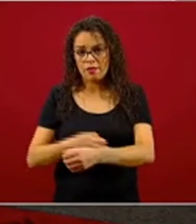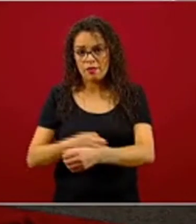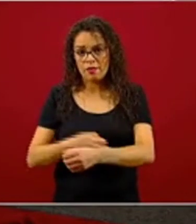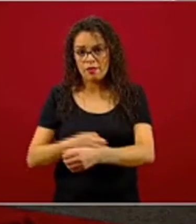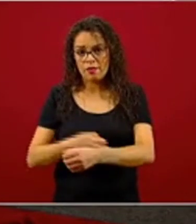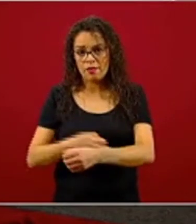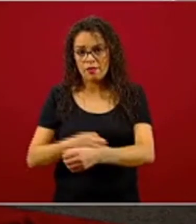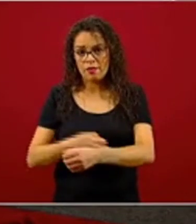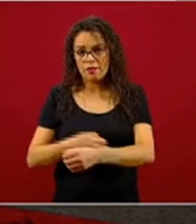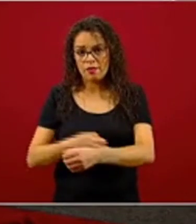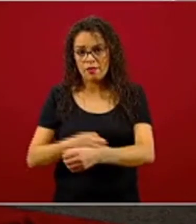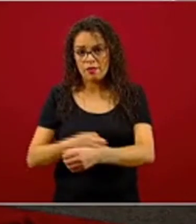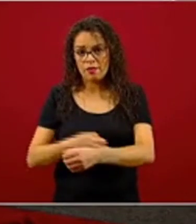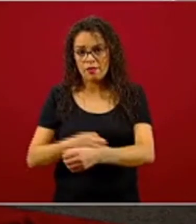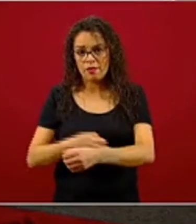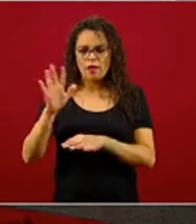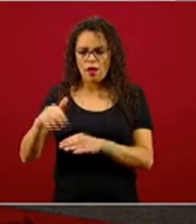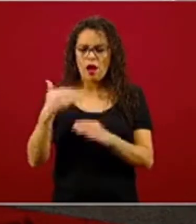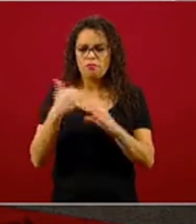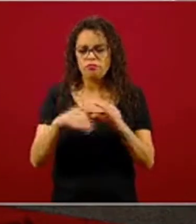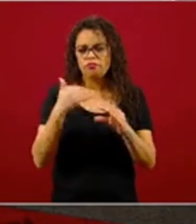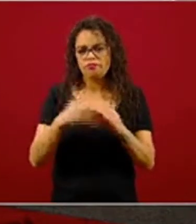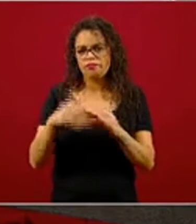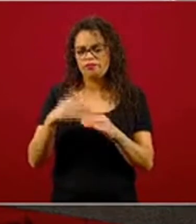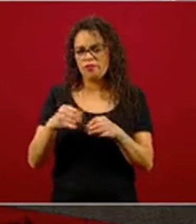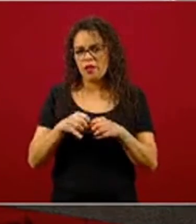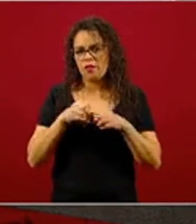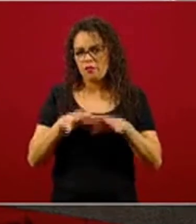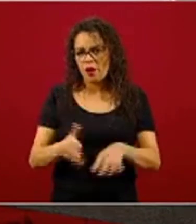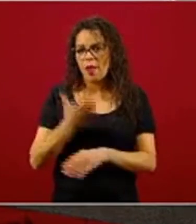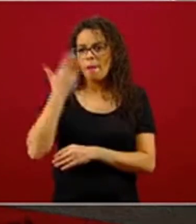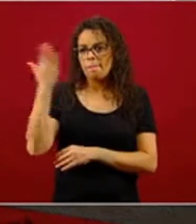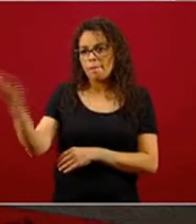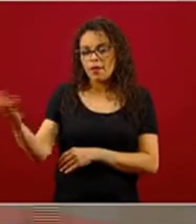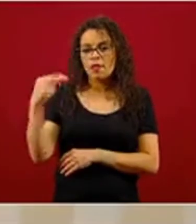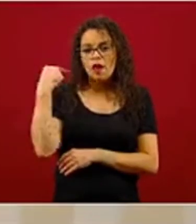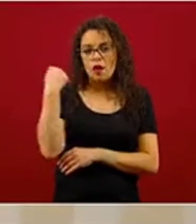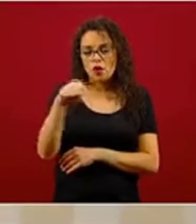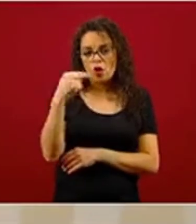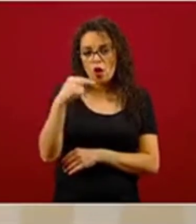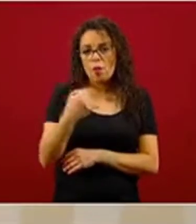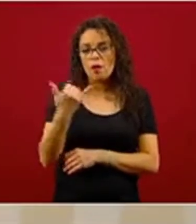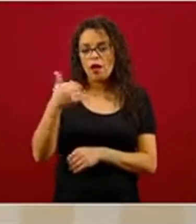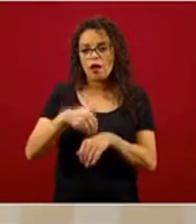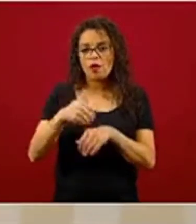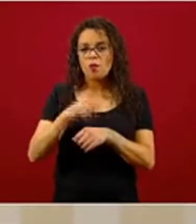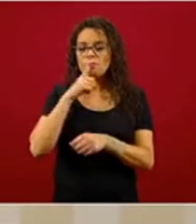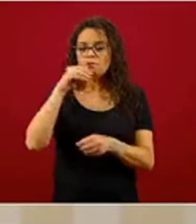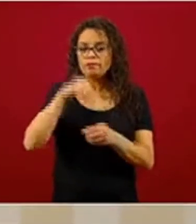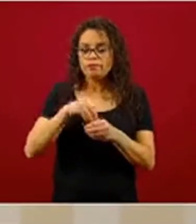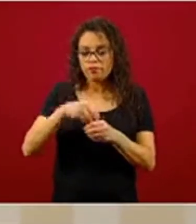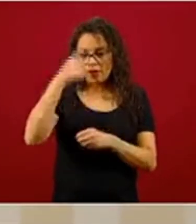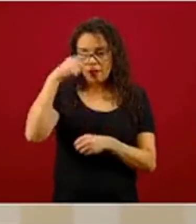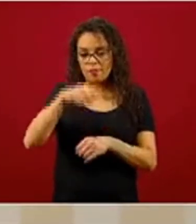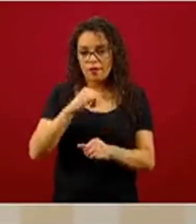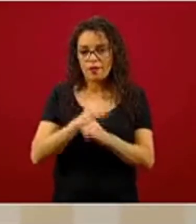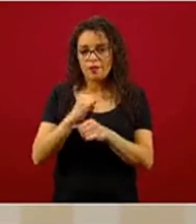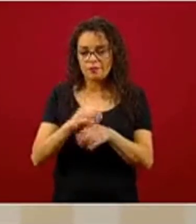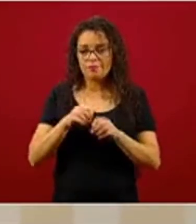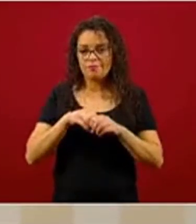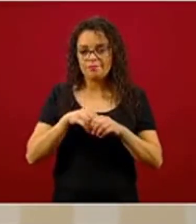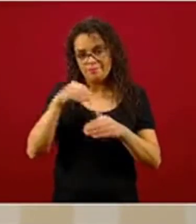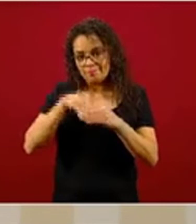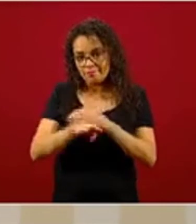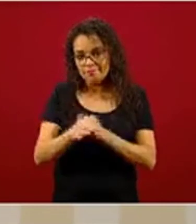sus nombres de usuario, sus passwords, y la Dirección General de Tecnologías de la Información, agradecemos como siempre al ingeniero